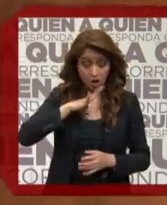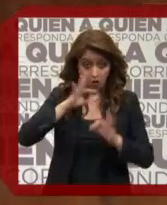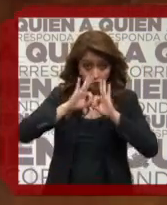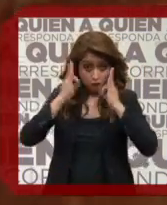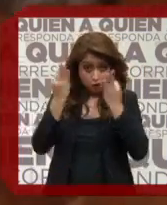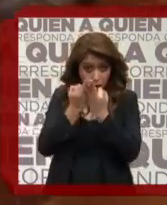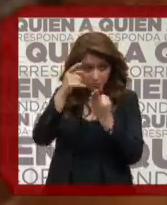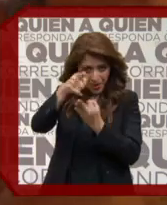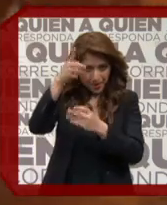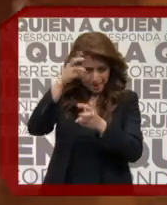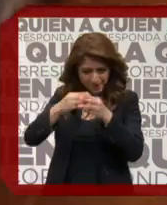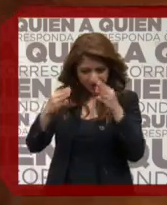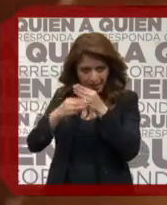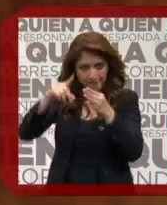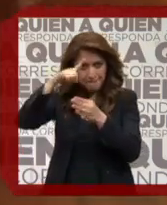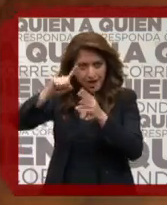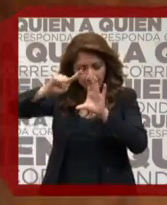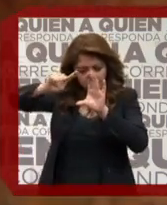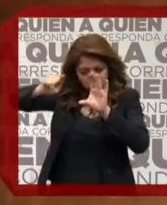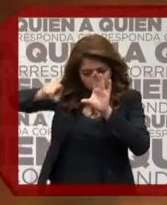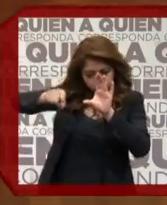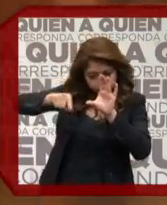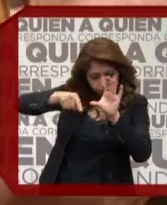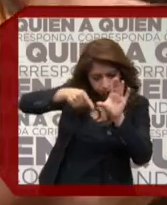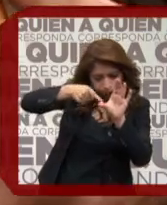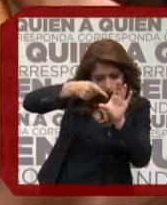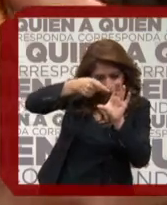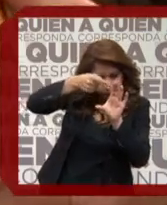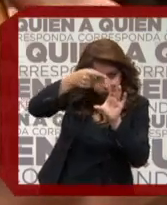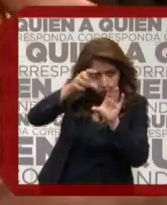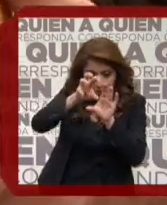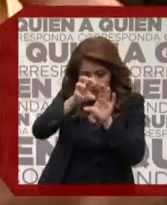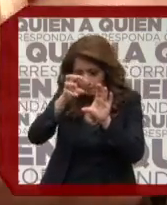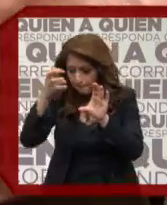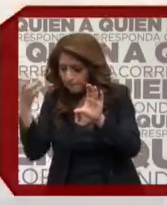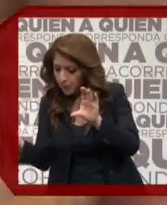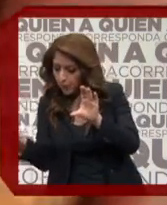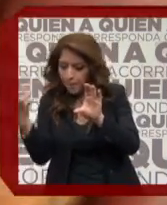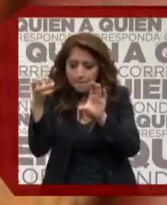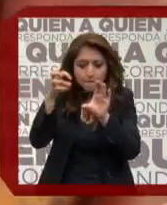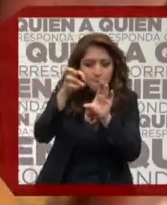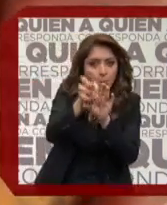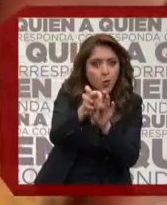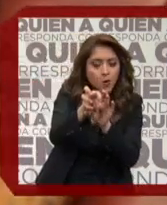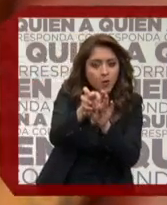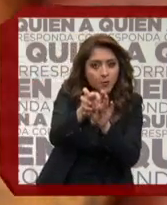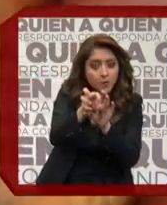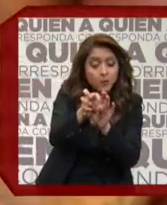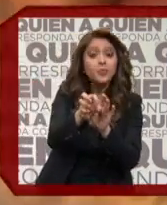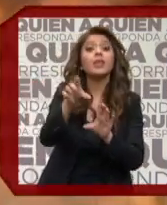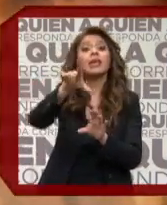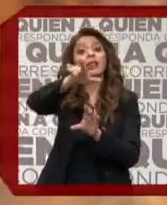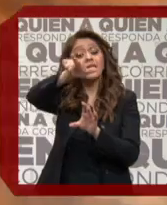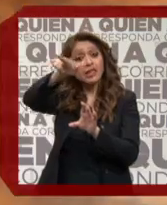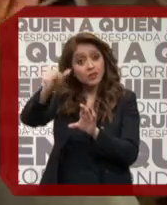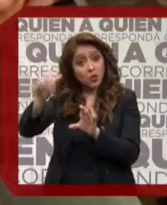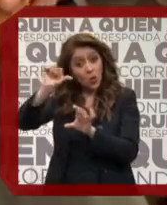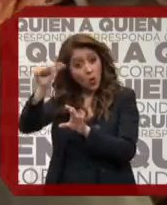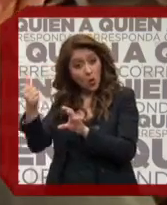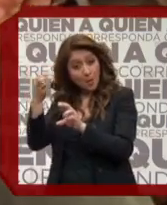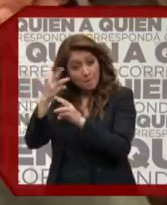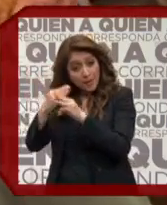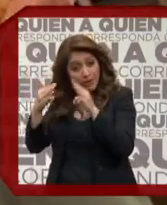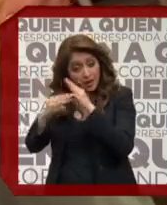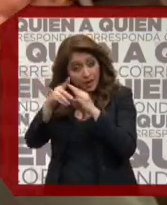cónica, para volver a poner otra vez el mismo tapón en la posición donde está el corte. Después, con una herramienta también diseñada por